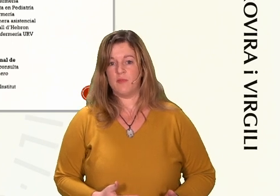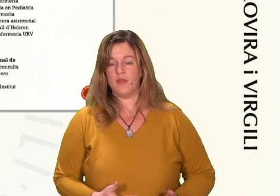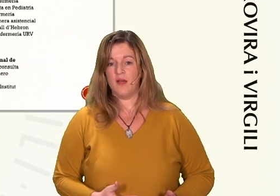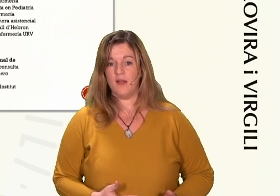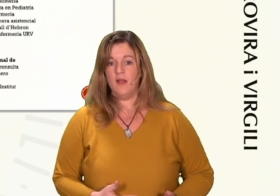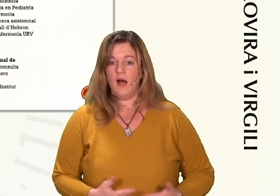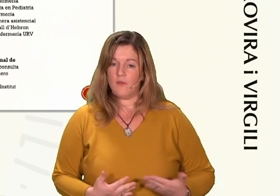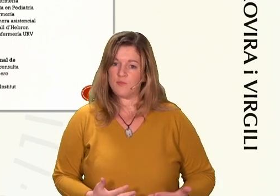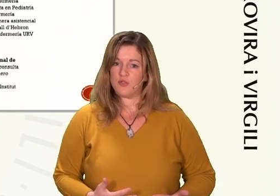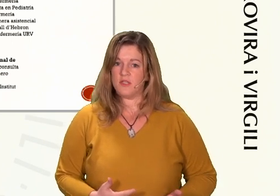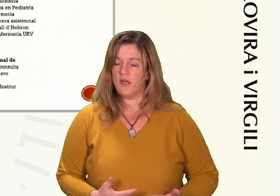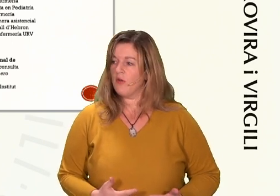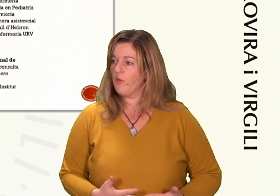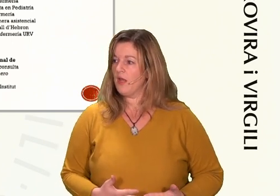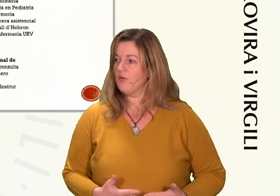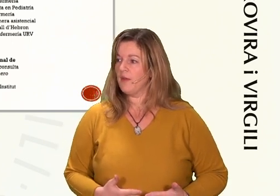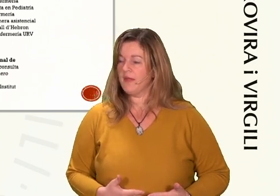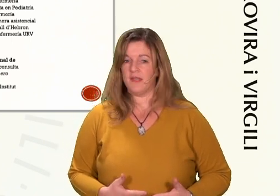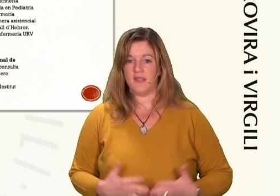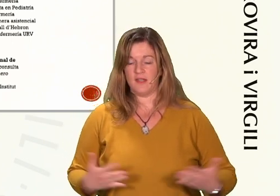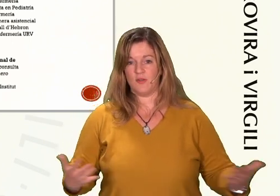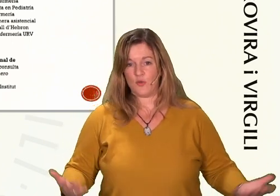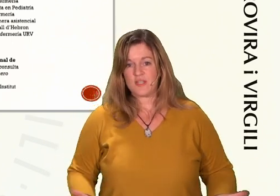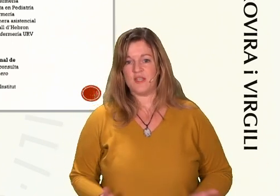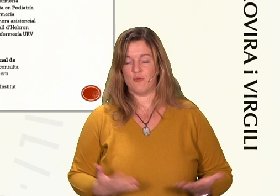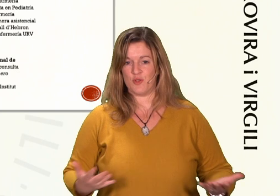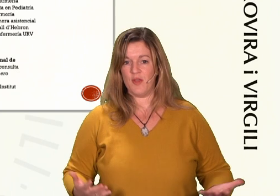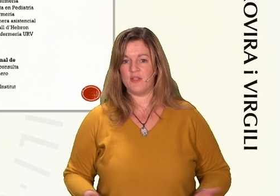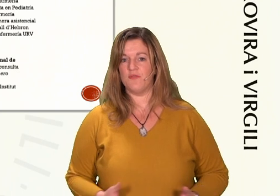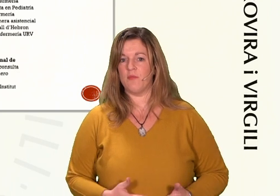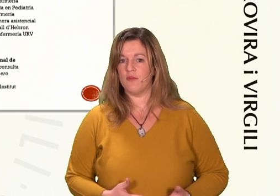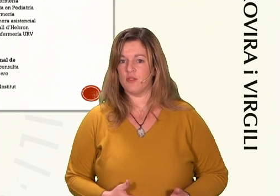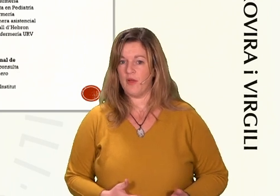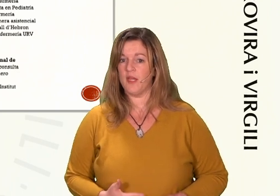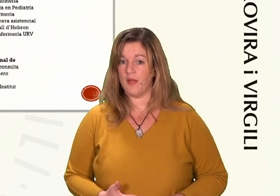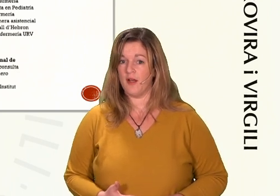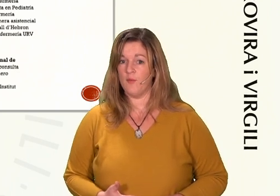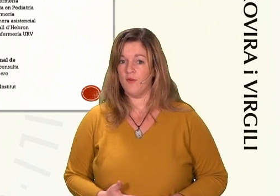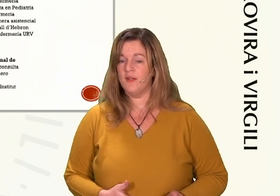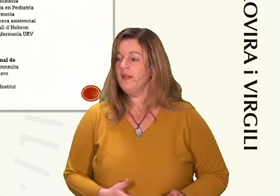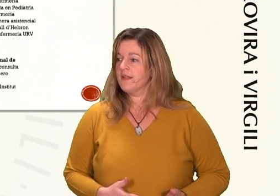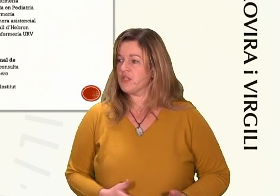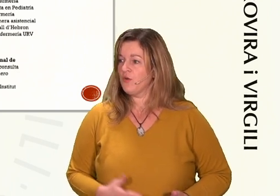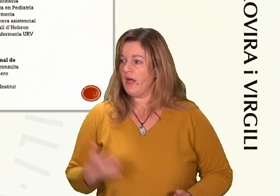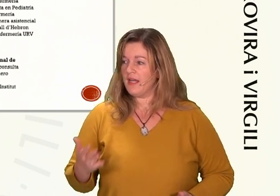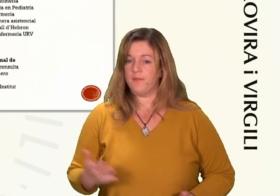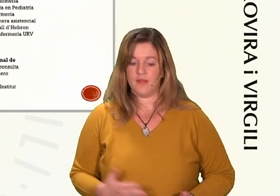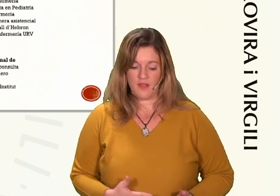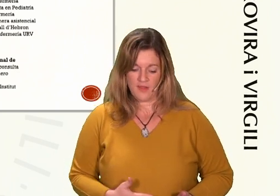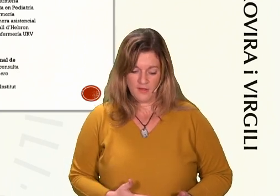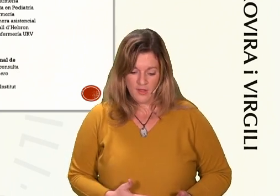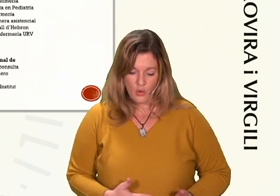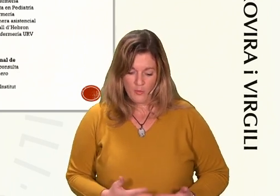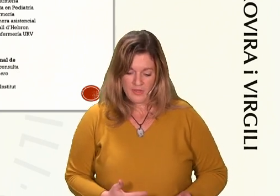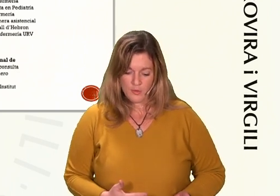mención especial a dos personas que han colaborado también en que todo este posgrado y esta formación se pueda llevar a cabo, que son Ana